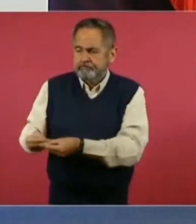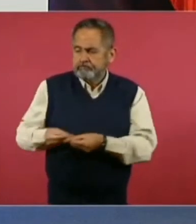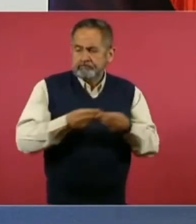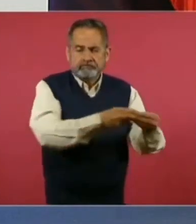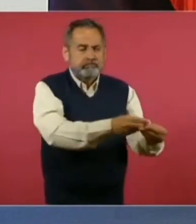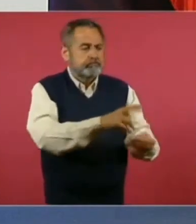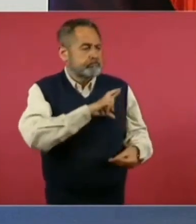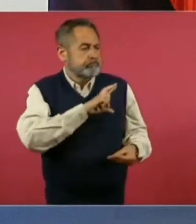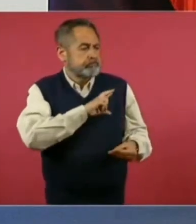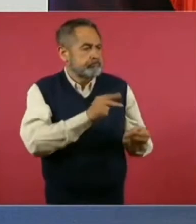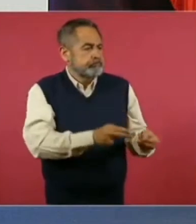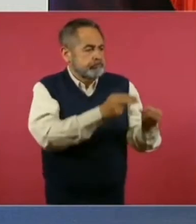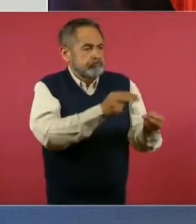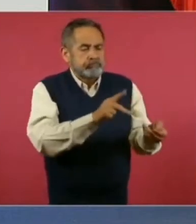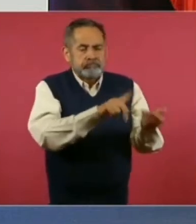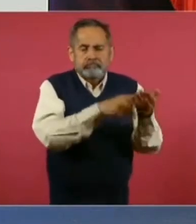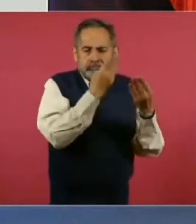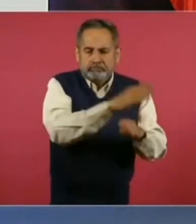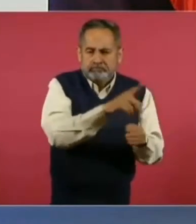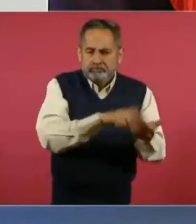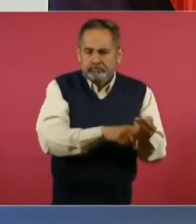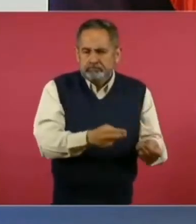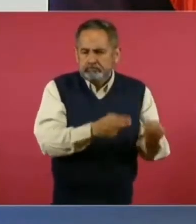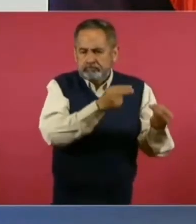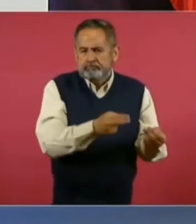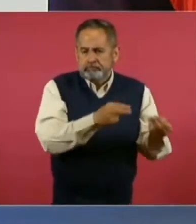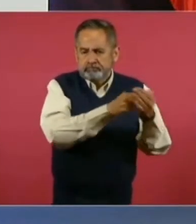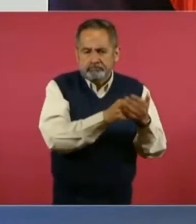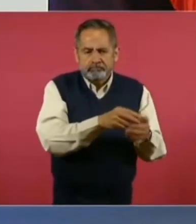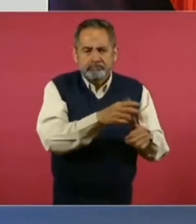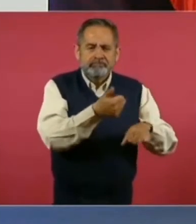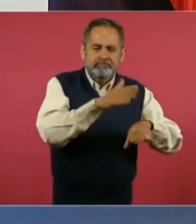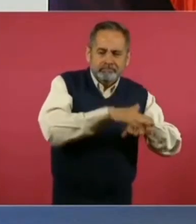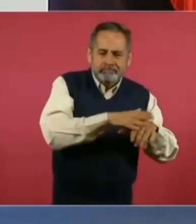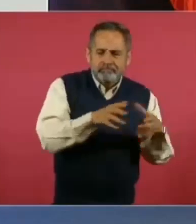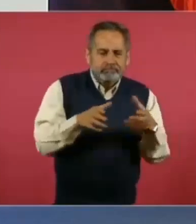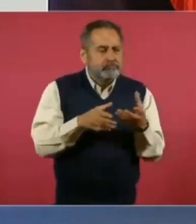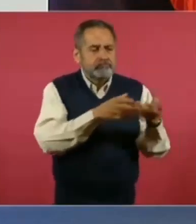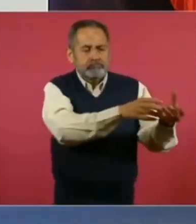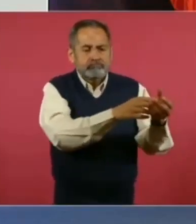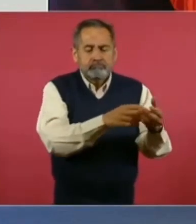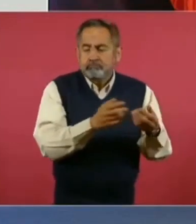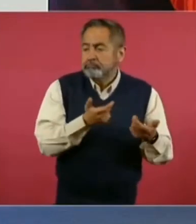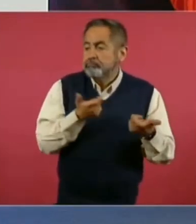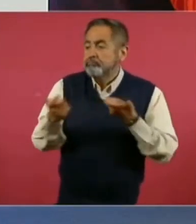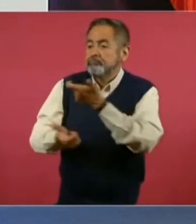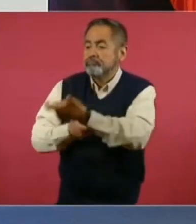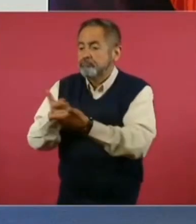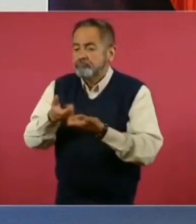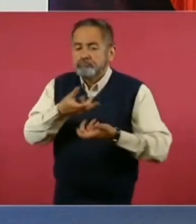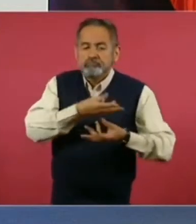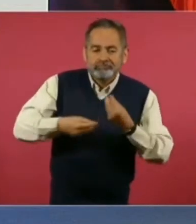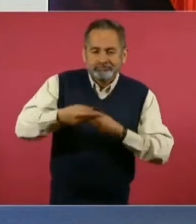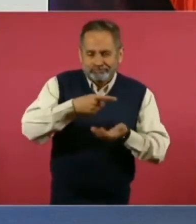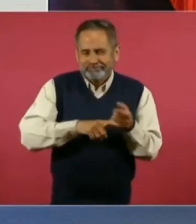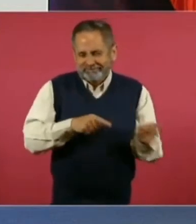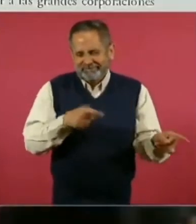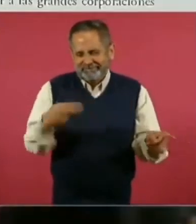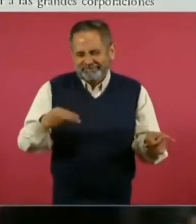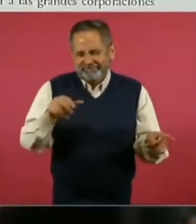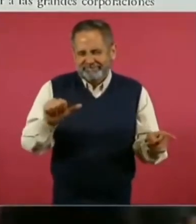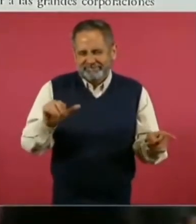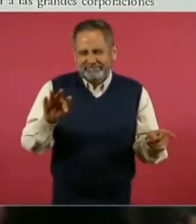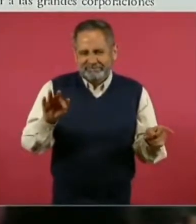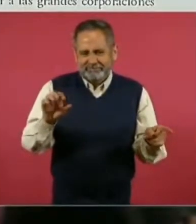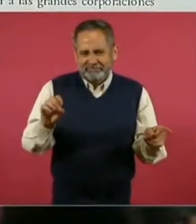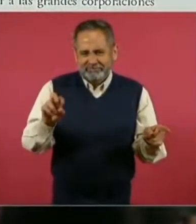financieras privadas, nacionales y extranjeras, administradoras de fondos para el retiro, Afores, y con ello